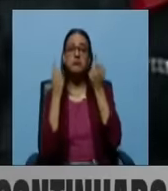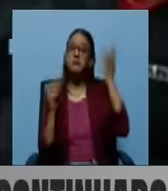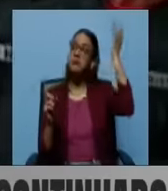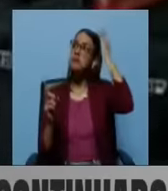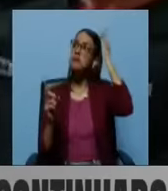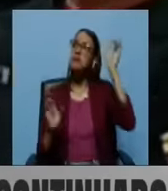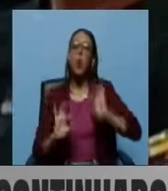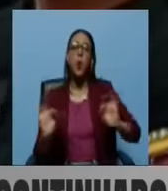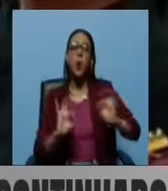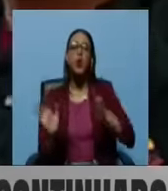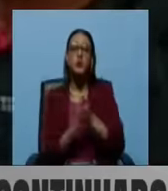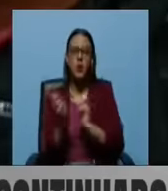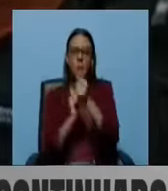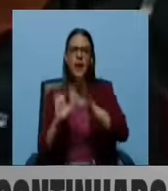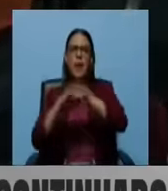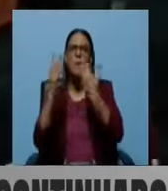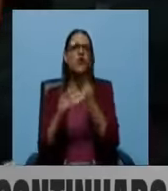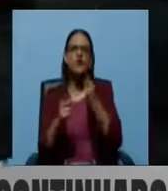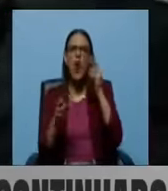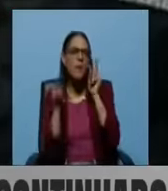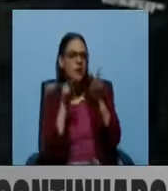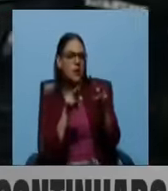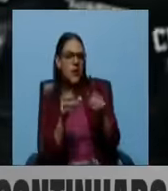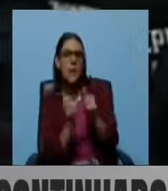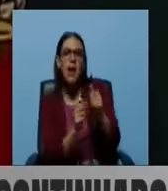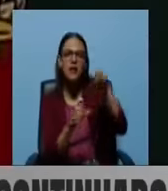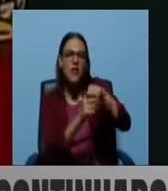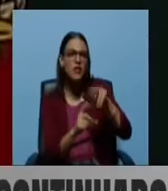por lo que pasa en el mundo, sino lo que pasa en Venezuela,